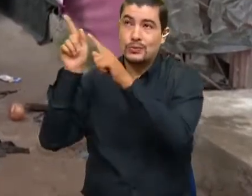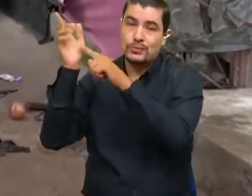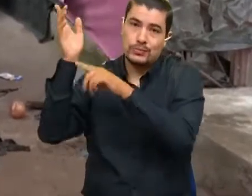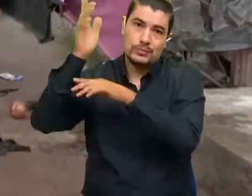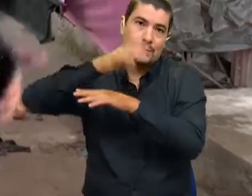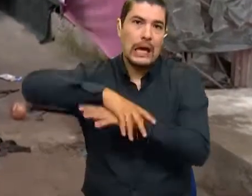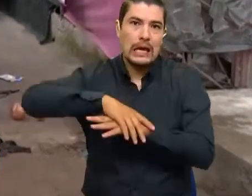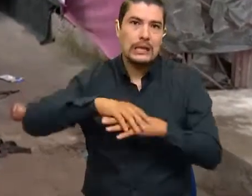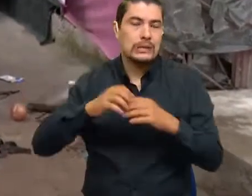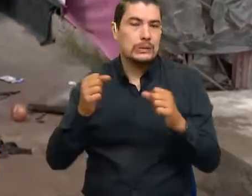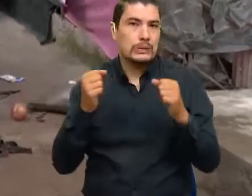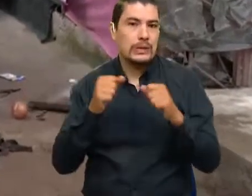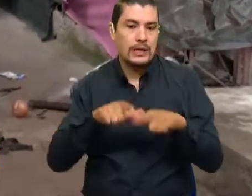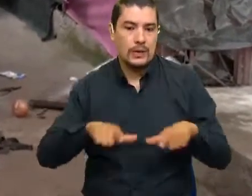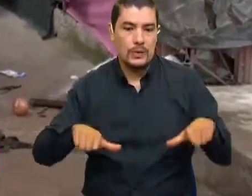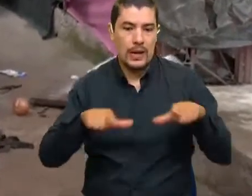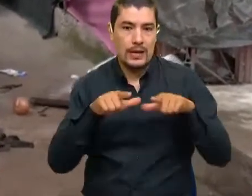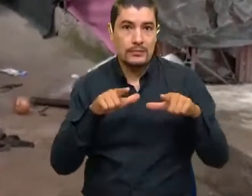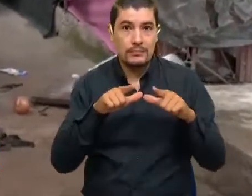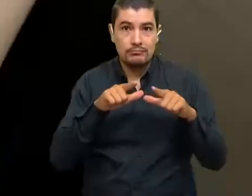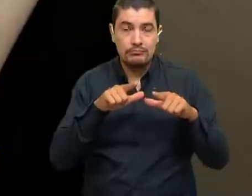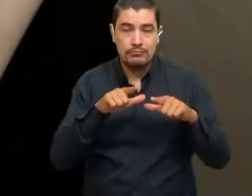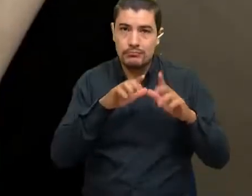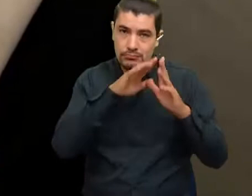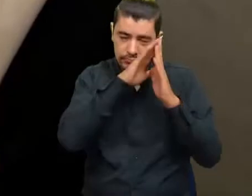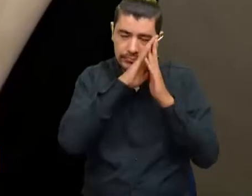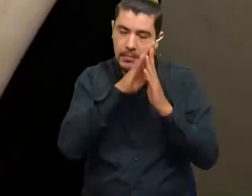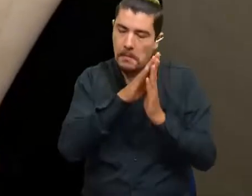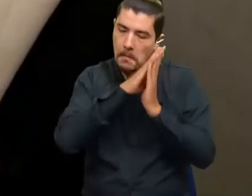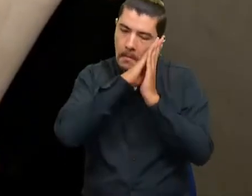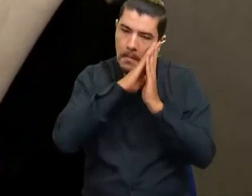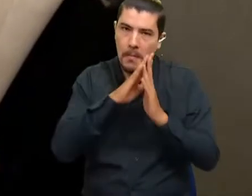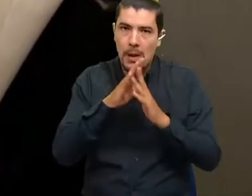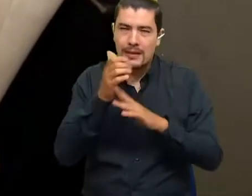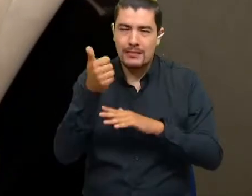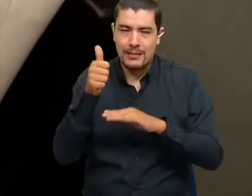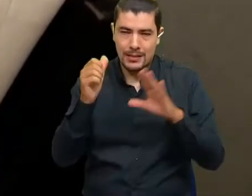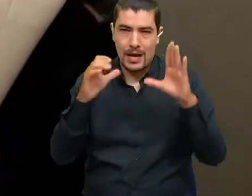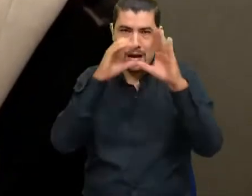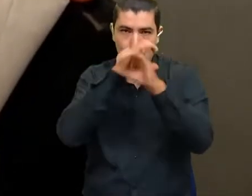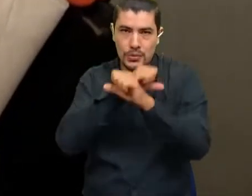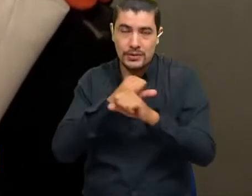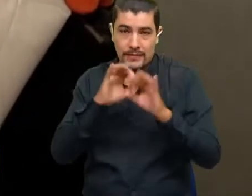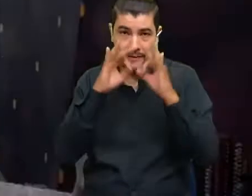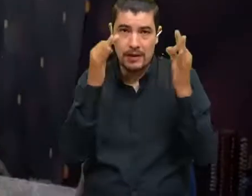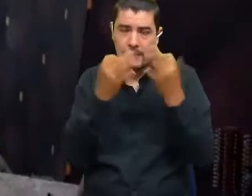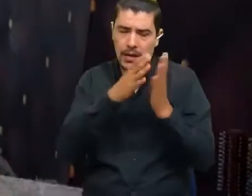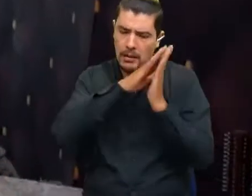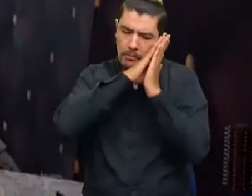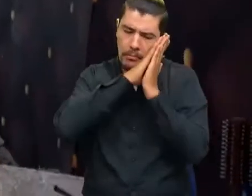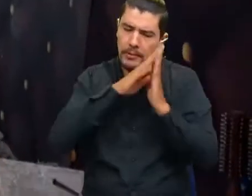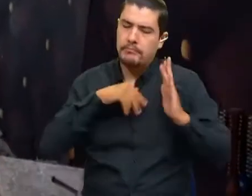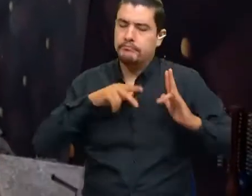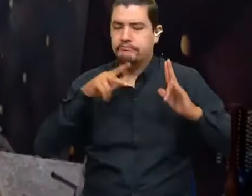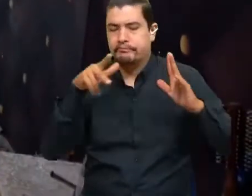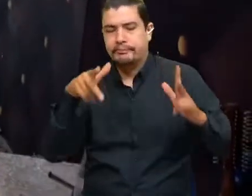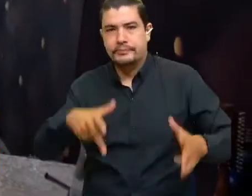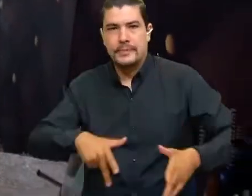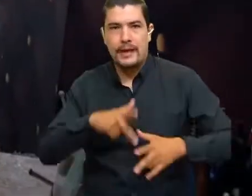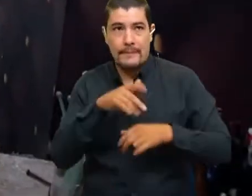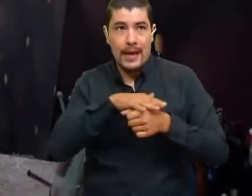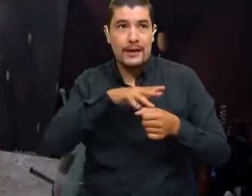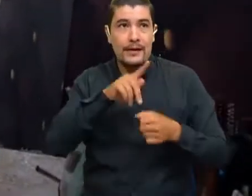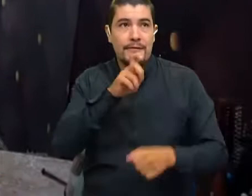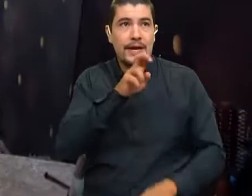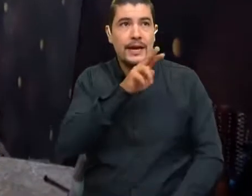a una familia que en la parte baja dormía hacia las diez de la noche la familia ríos descansaba en su residencia en el barrio la feria de bucaramanga